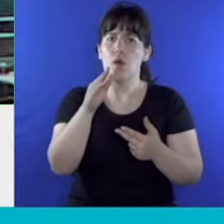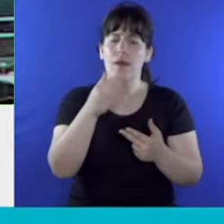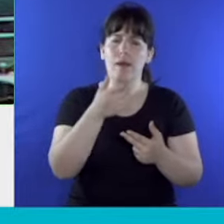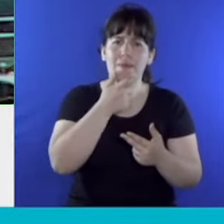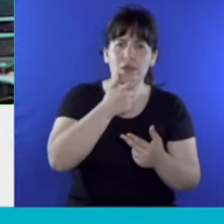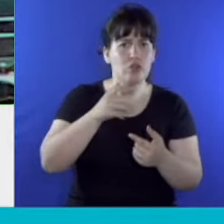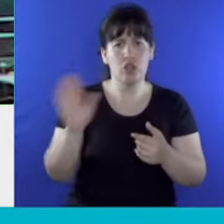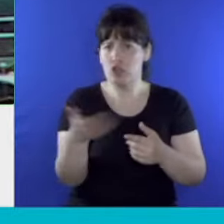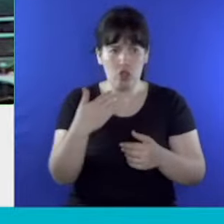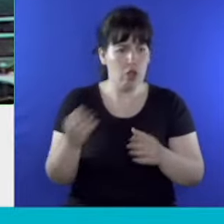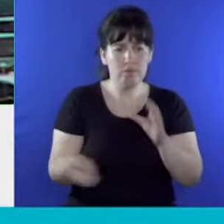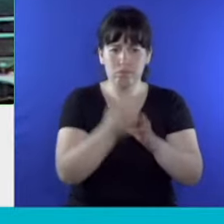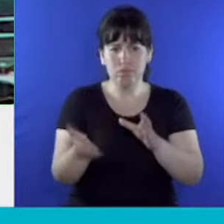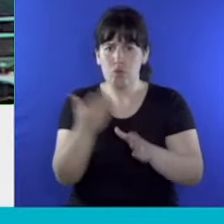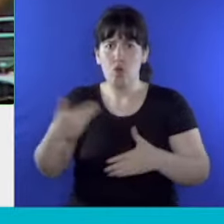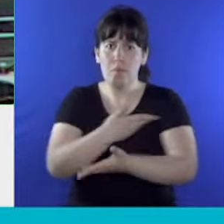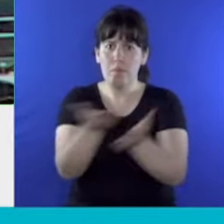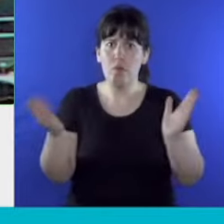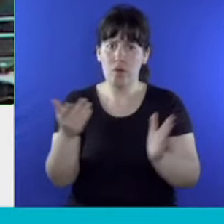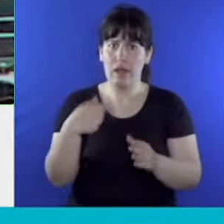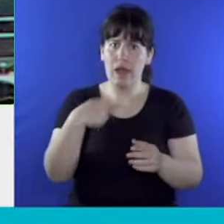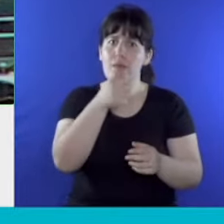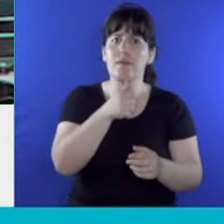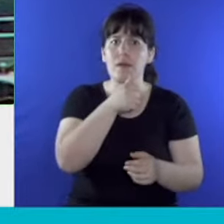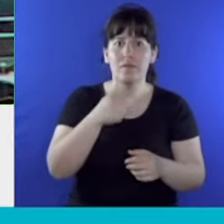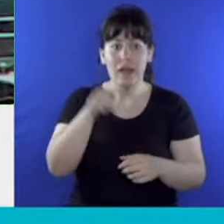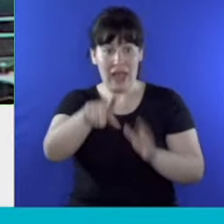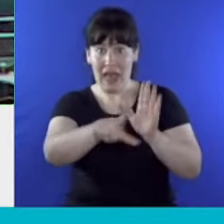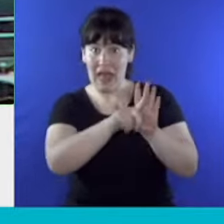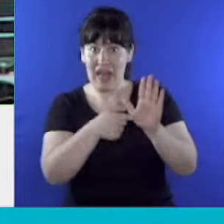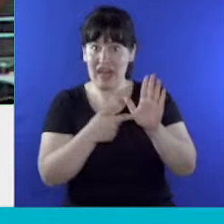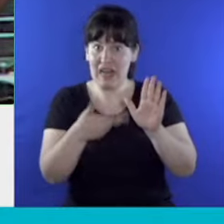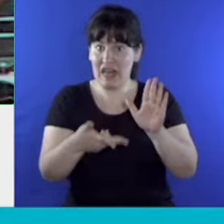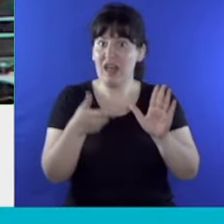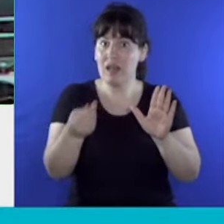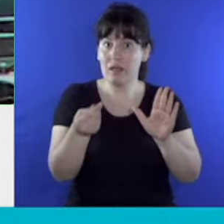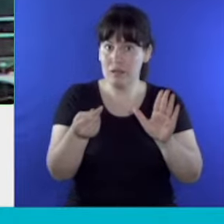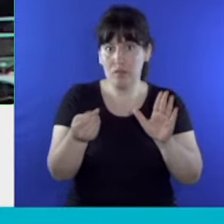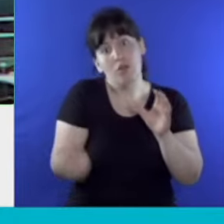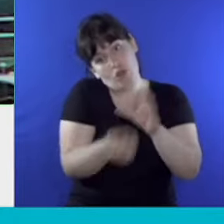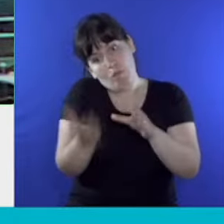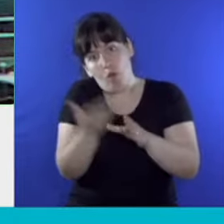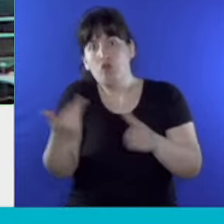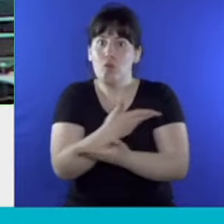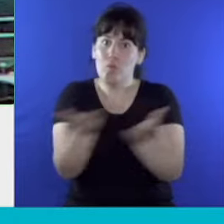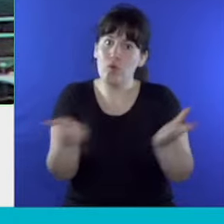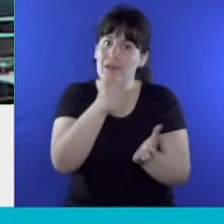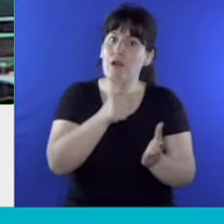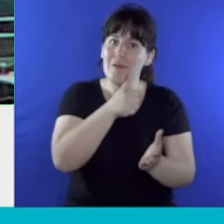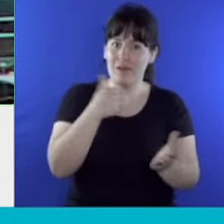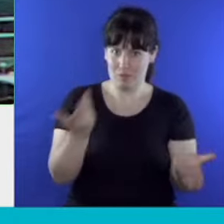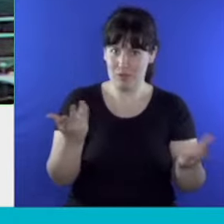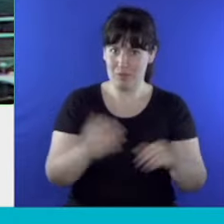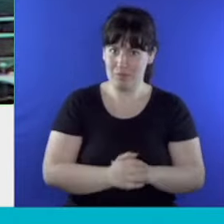de medicamentos. ¿Qué quiere hacer la ley que estamos tratando aquí hoy en este recinto? Producción pública de medicamentos.